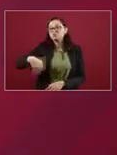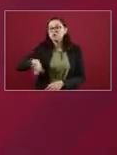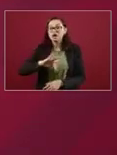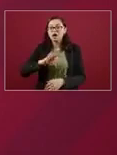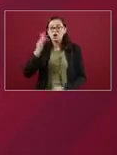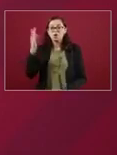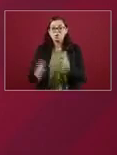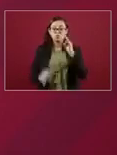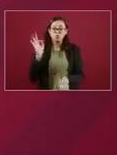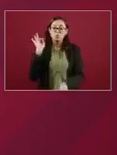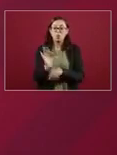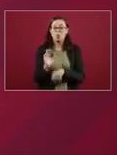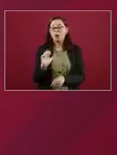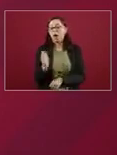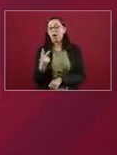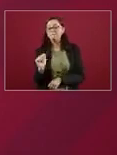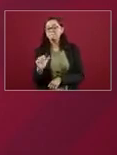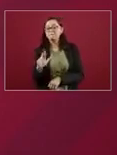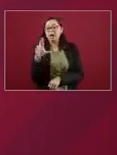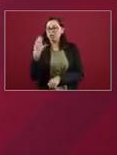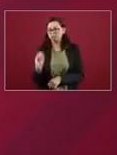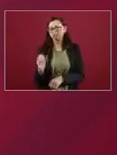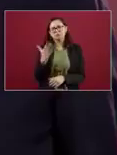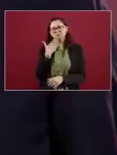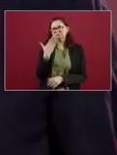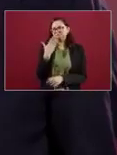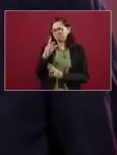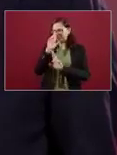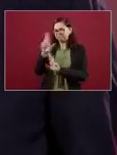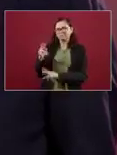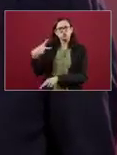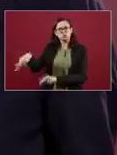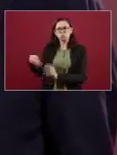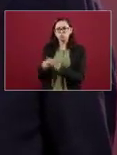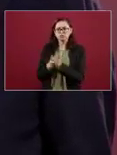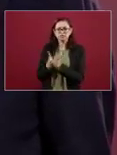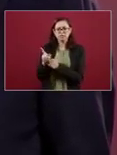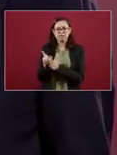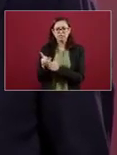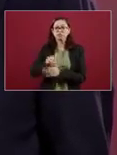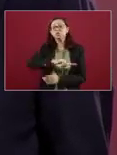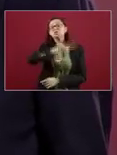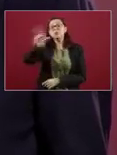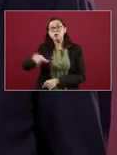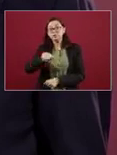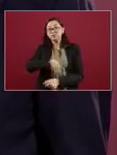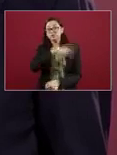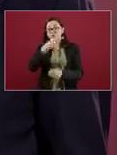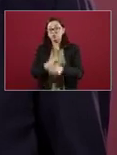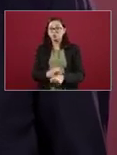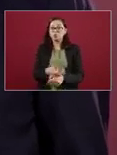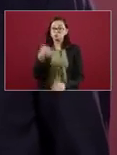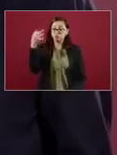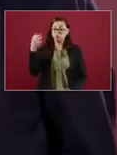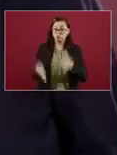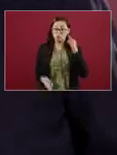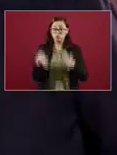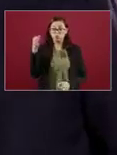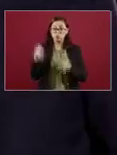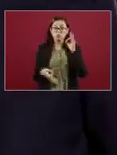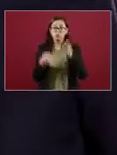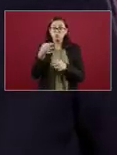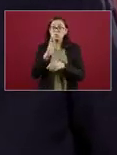Pues están en su derecho. Y el Poder Judicial va a resolver. ¿A poco no